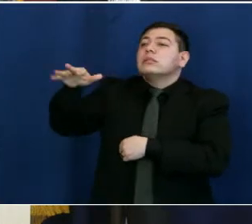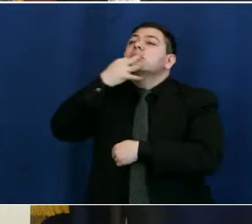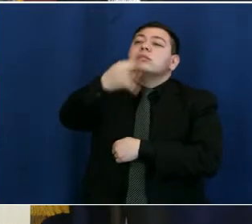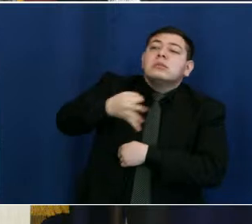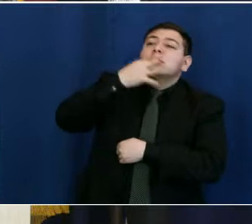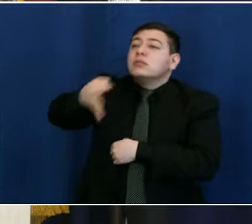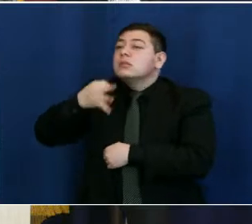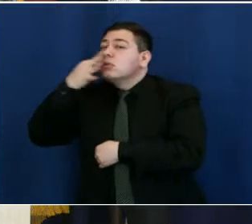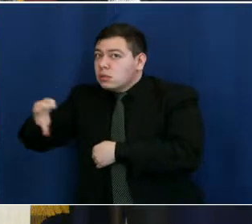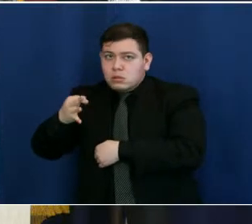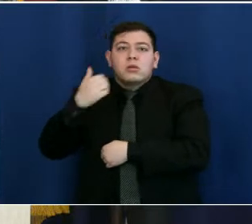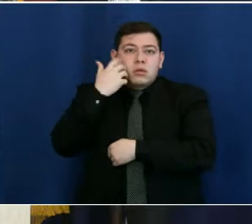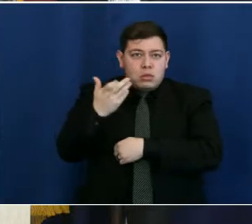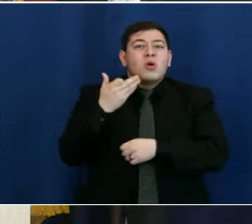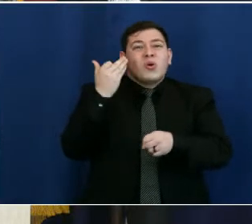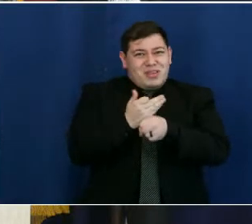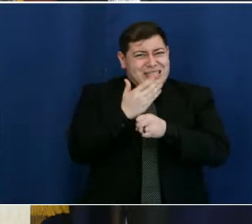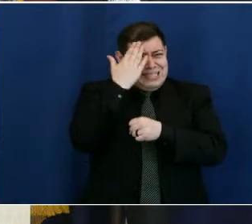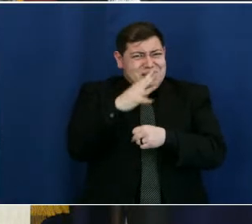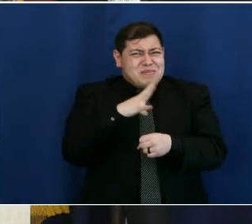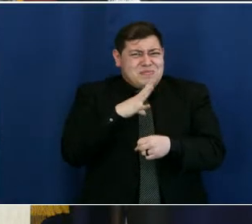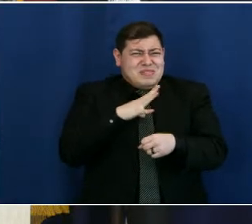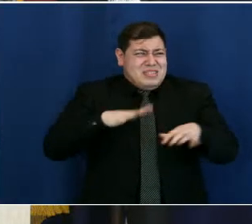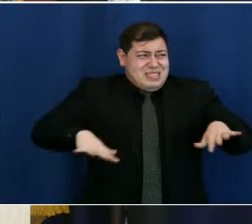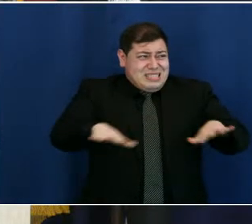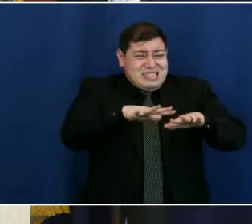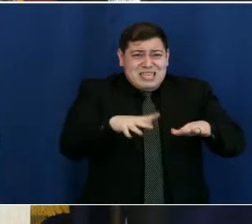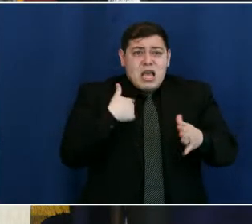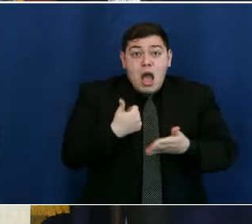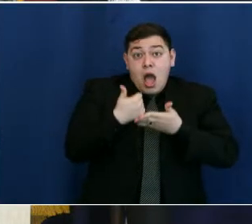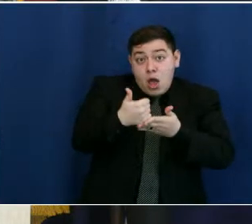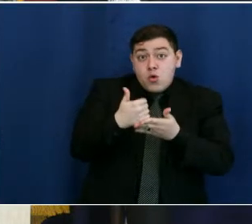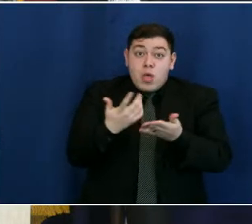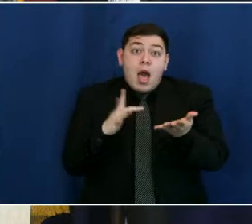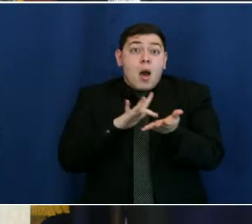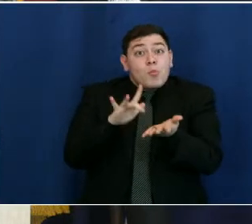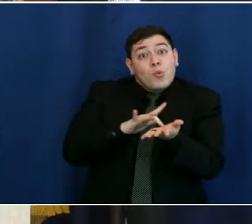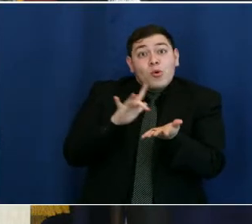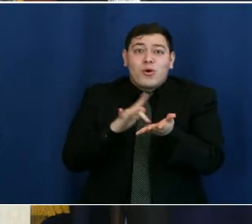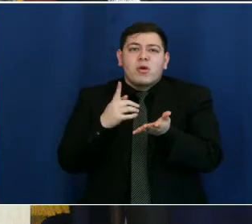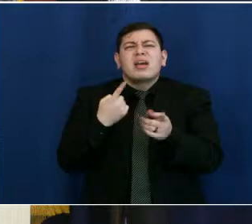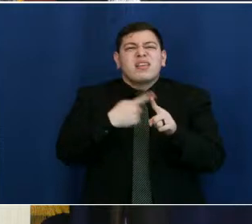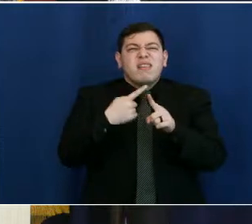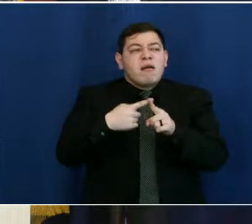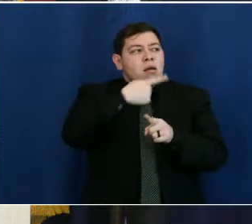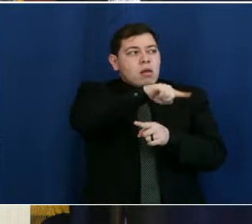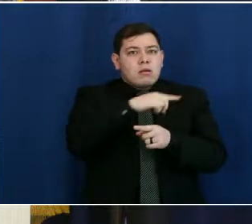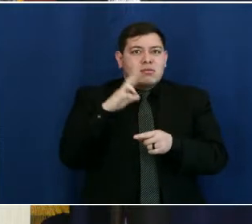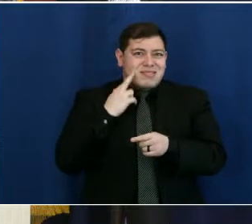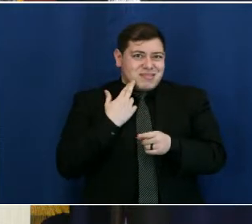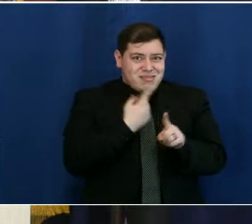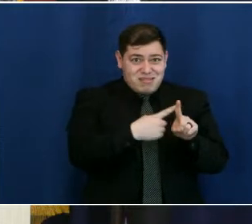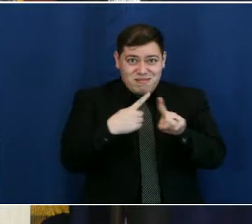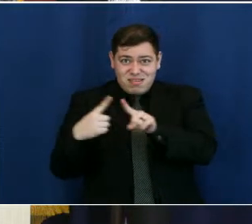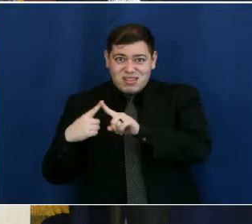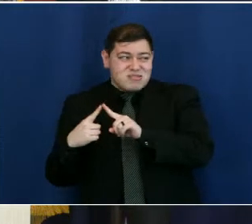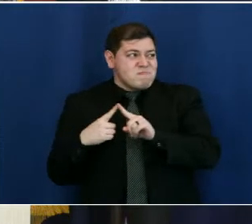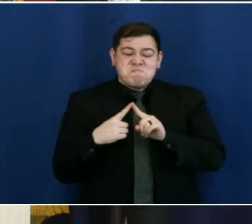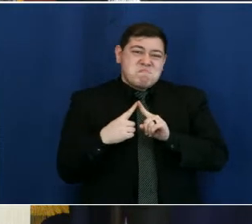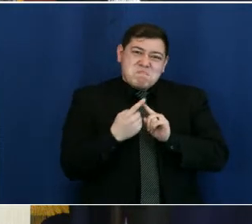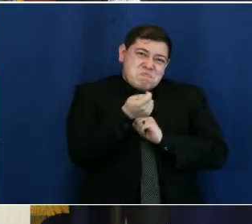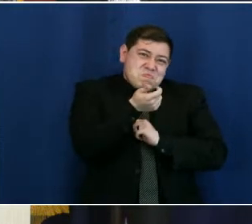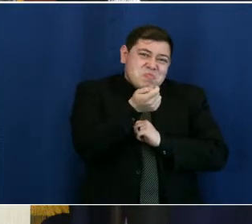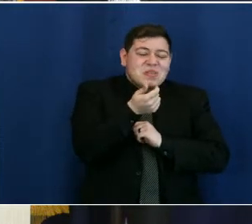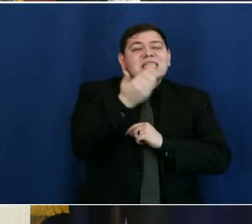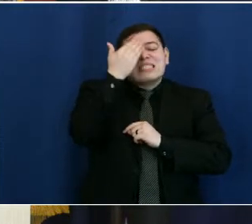la comunidad de color son bajos, pero quiero enfatizar que estos números reflejan las personas elegibles